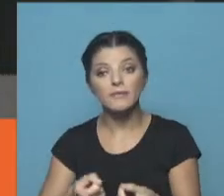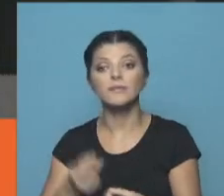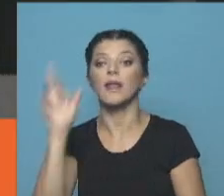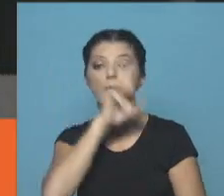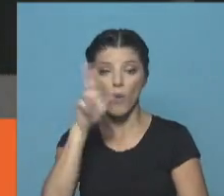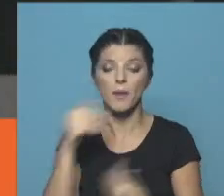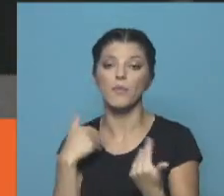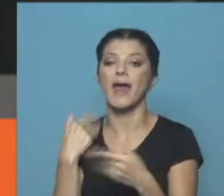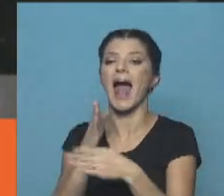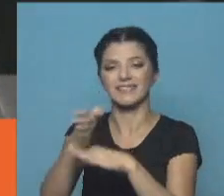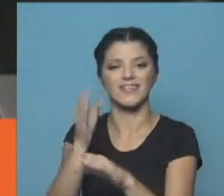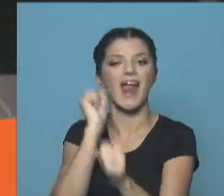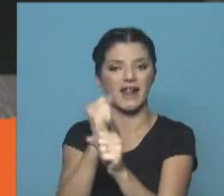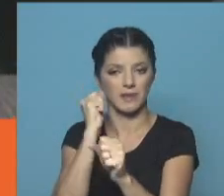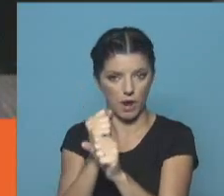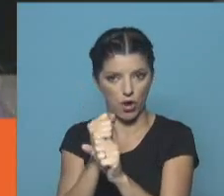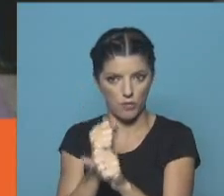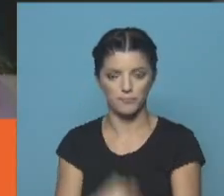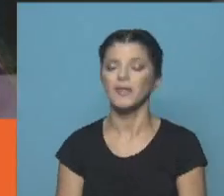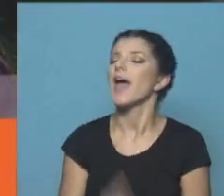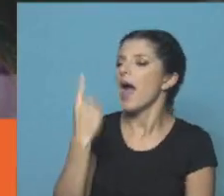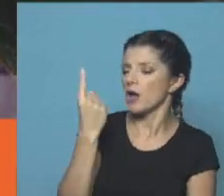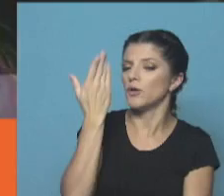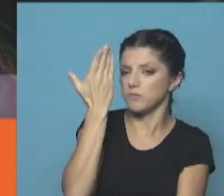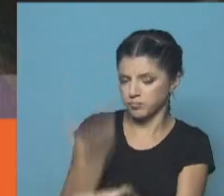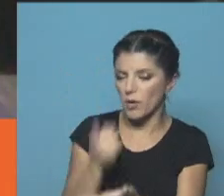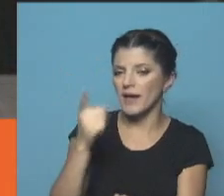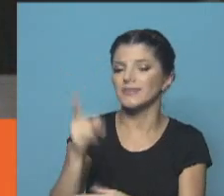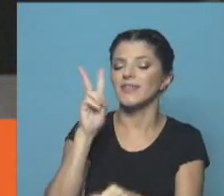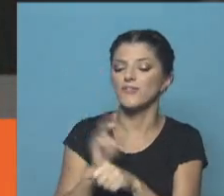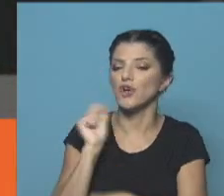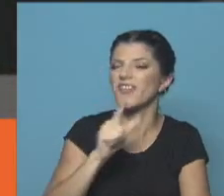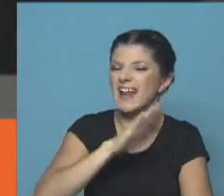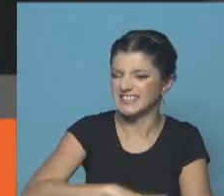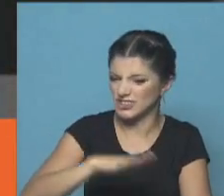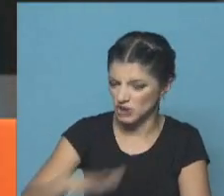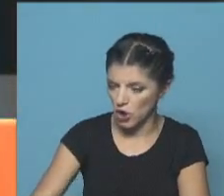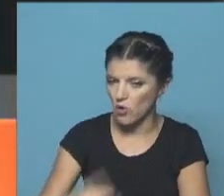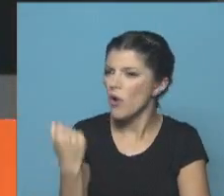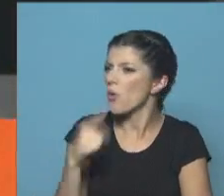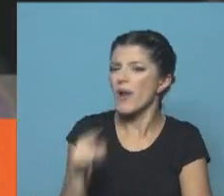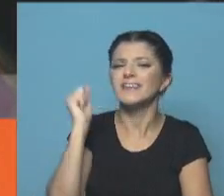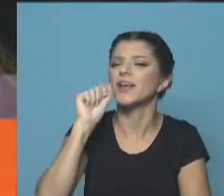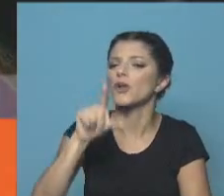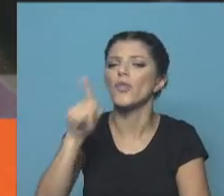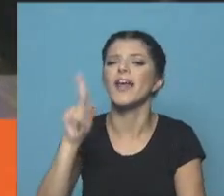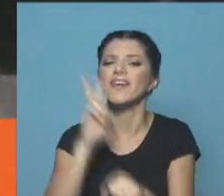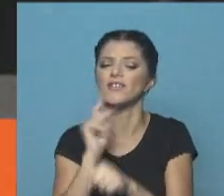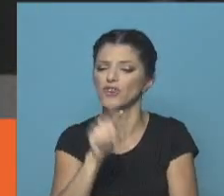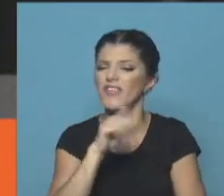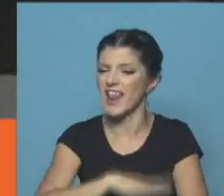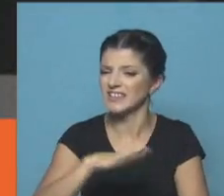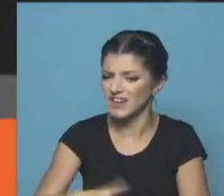mercado laboral. Hay una figura que es la figura del defensor del niño que ustedes proponen. ¿Qué haría, cuál sería el rol concreto del defensor del niño? Nosotros